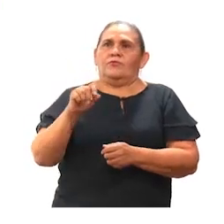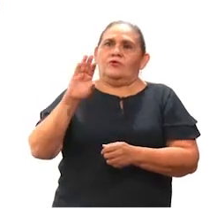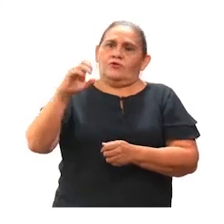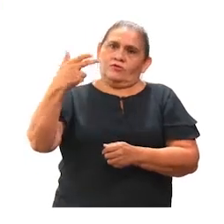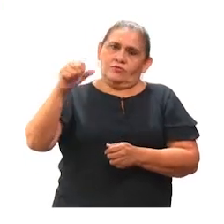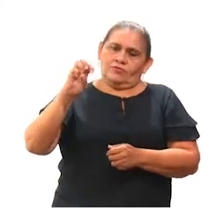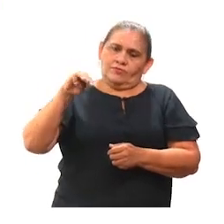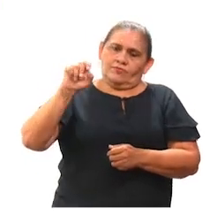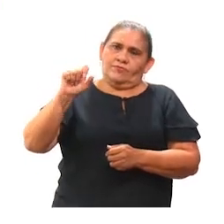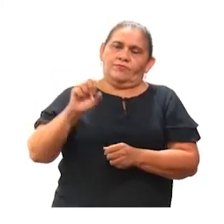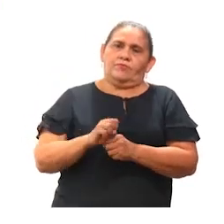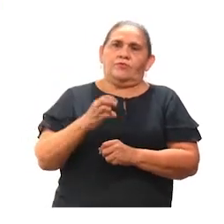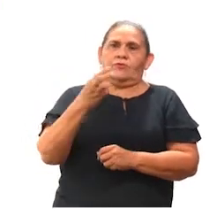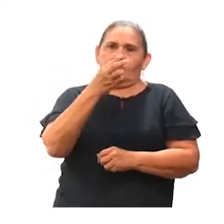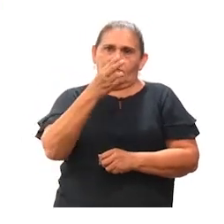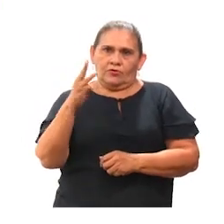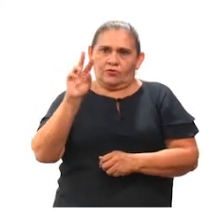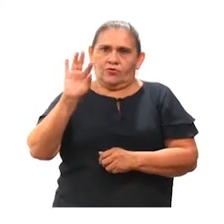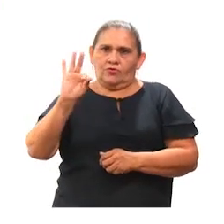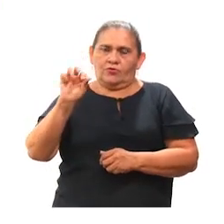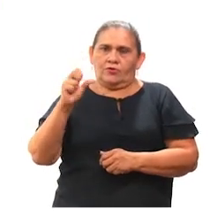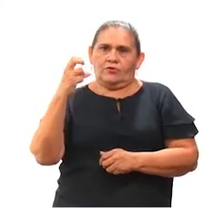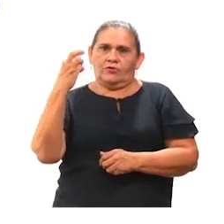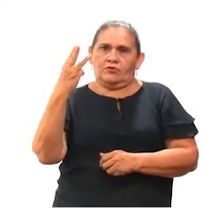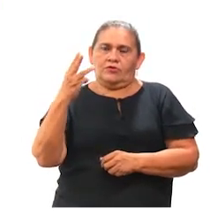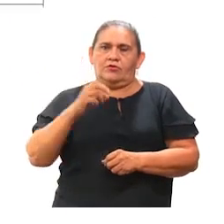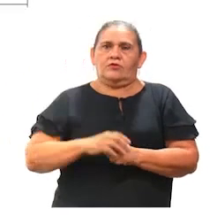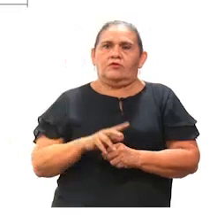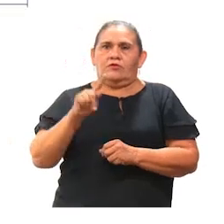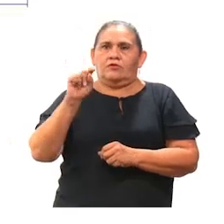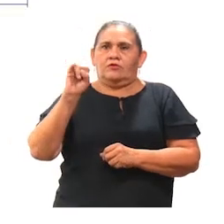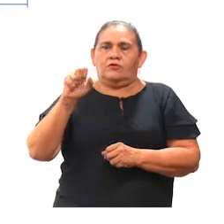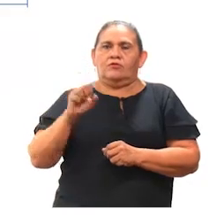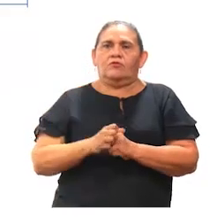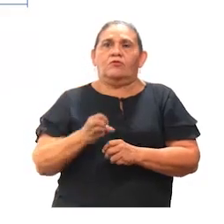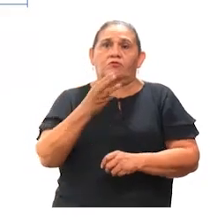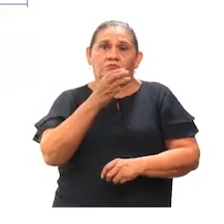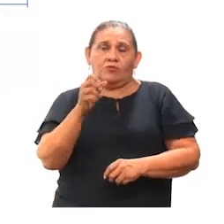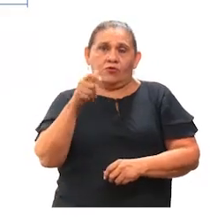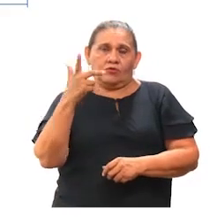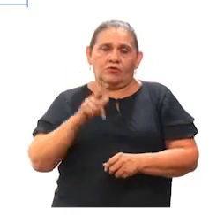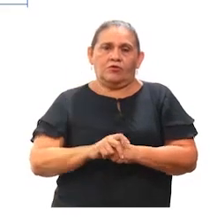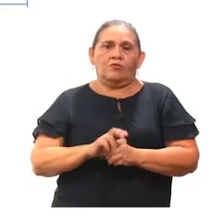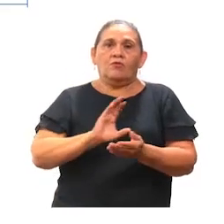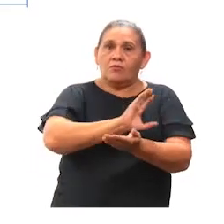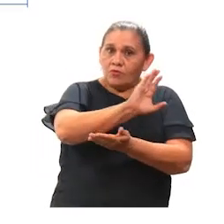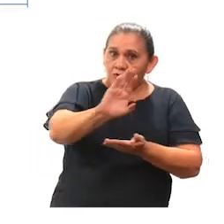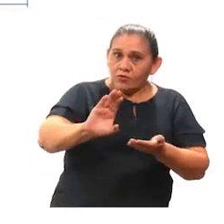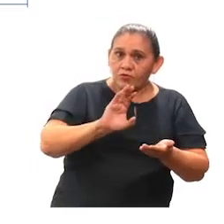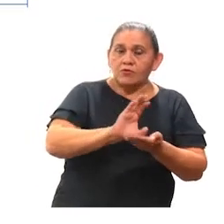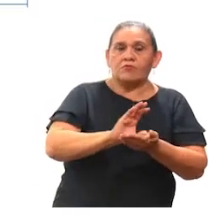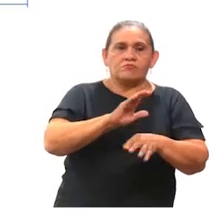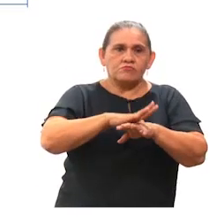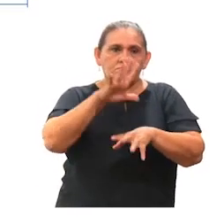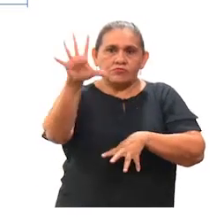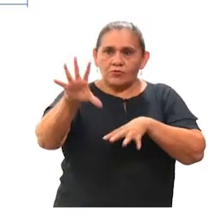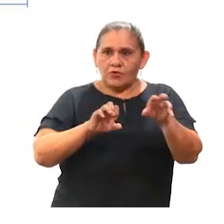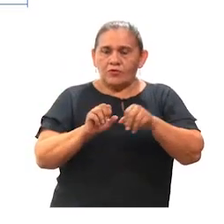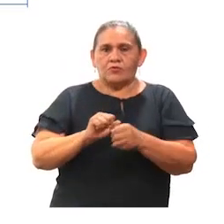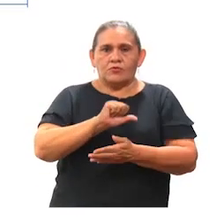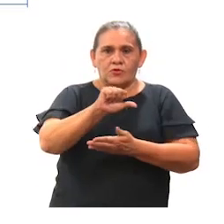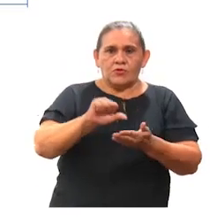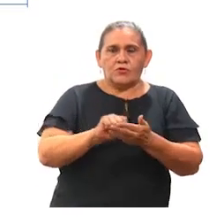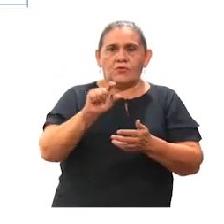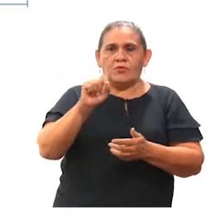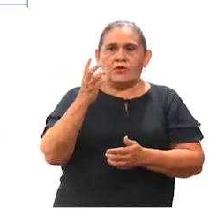Chemash 343 y Tinum con 313. Las colonias de Mérida con mayor número de personas contagiadas son Centro